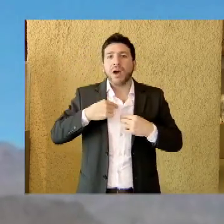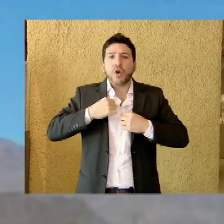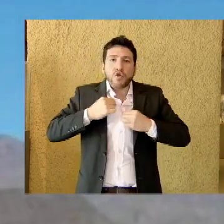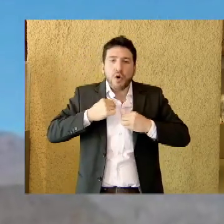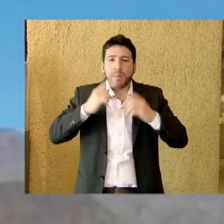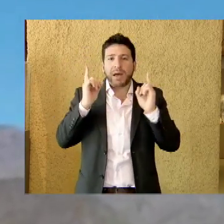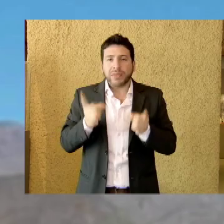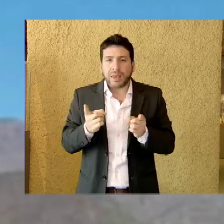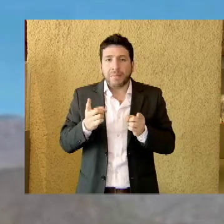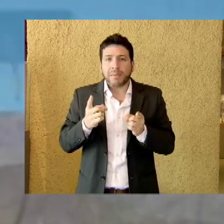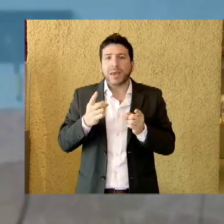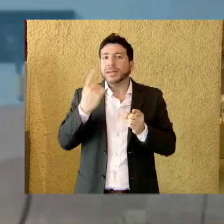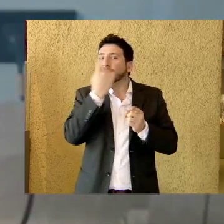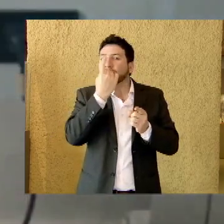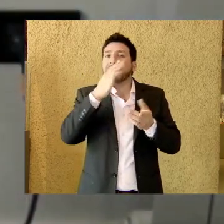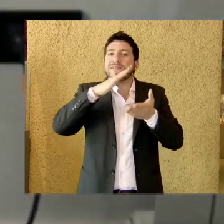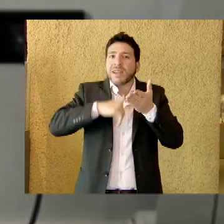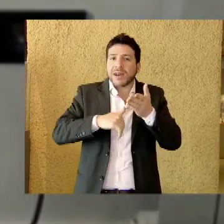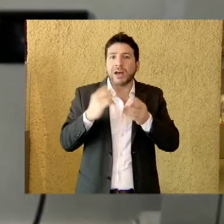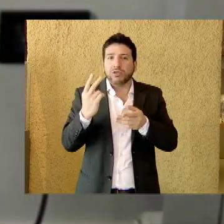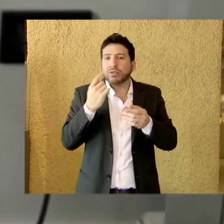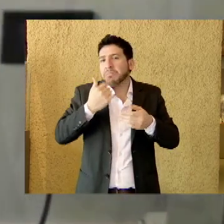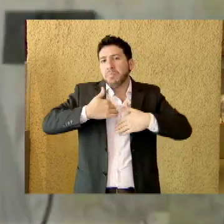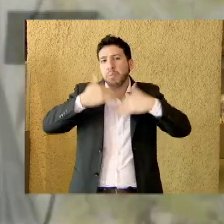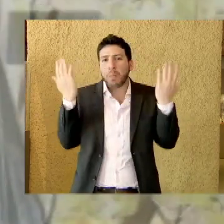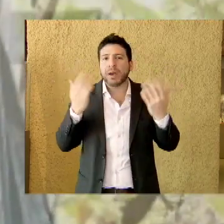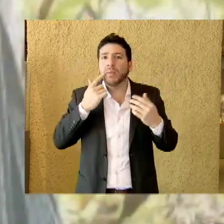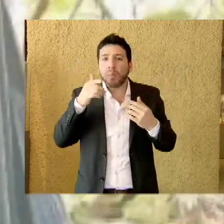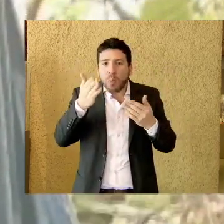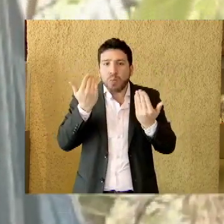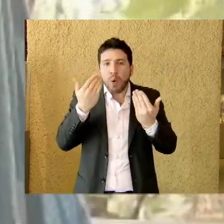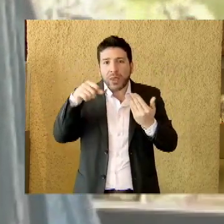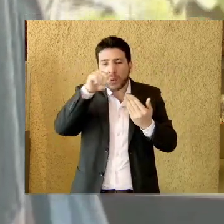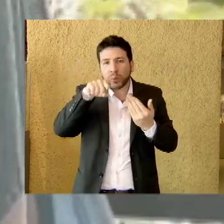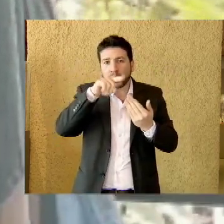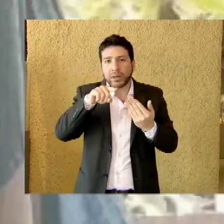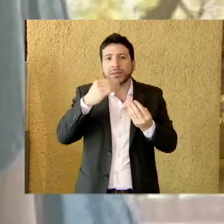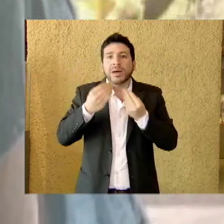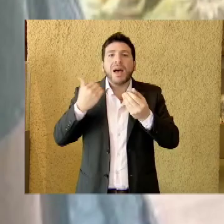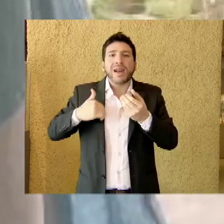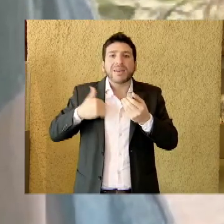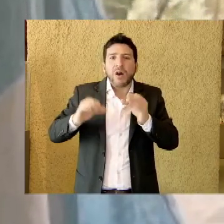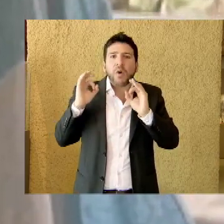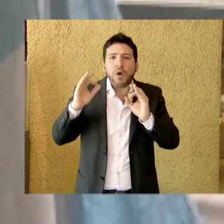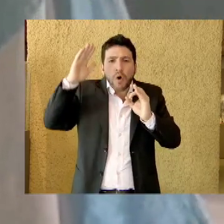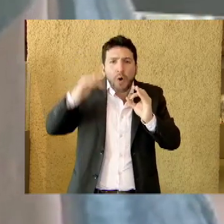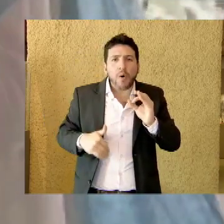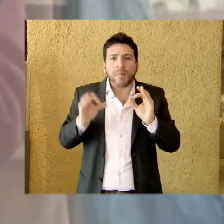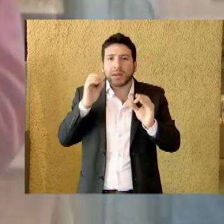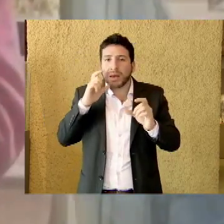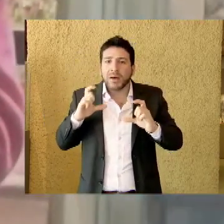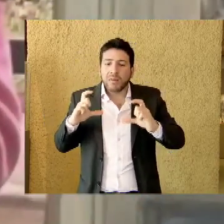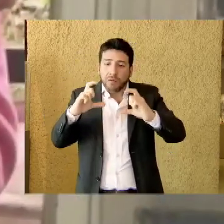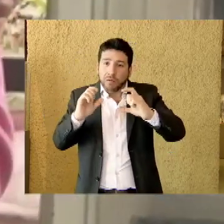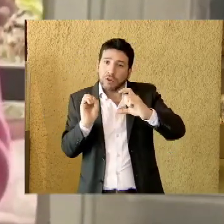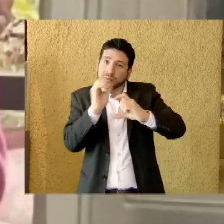identificada con celeste y blanco. Bueno, todo lo que tenga que ver con esta fecha patria para todos los argentinos se comparte en esta foto, como